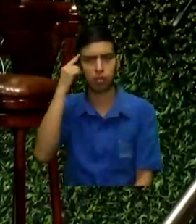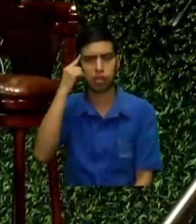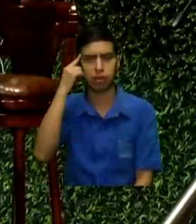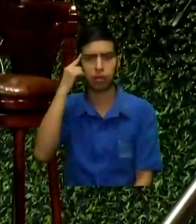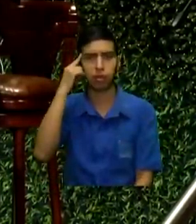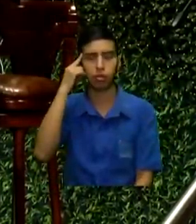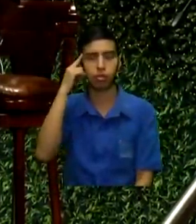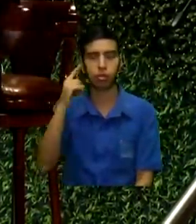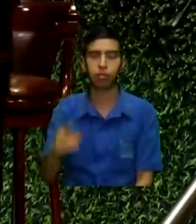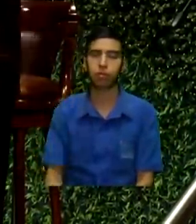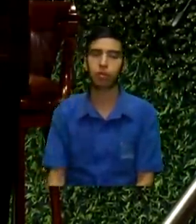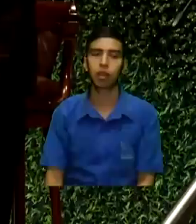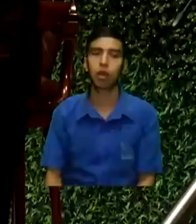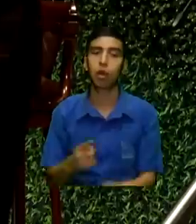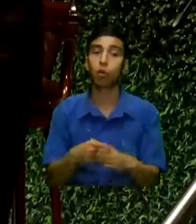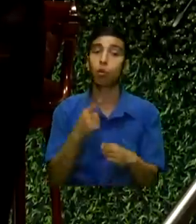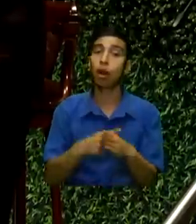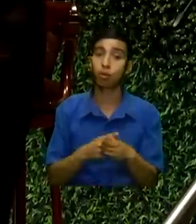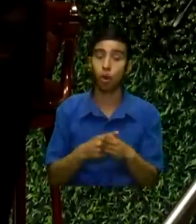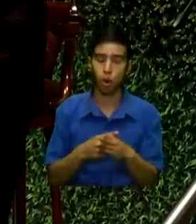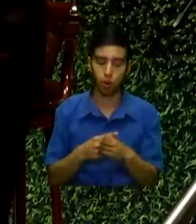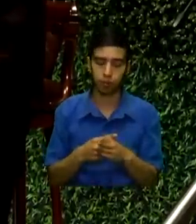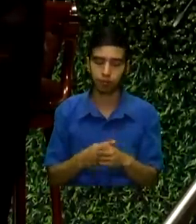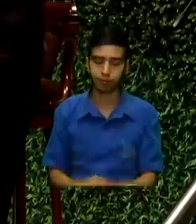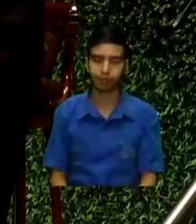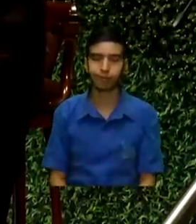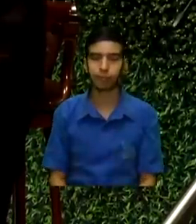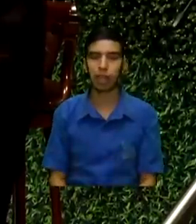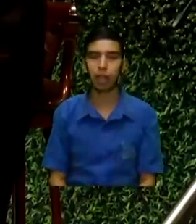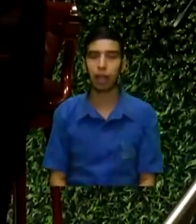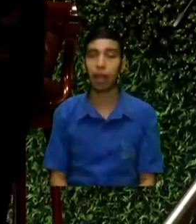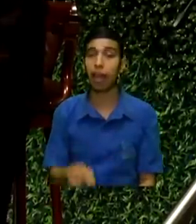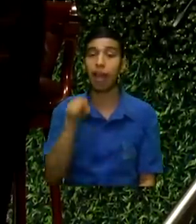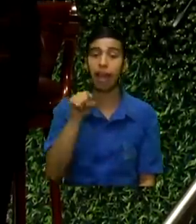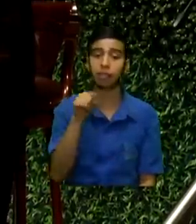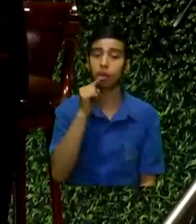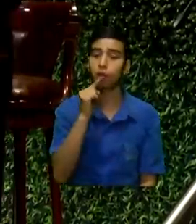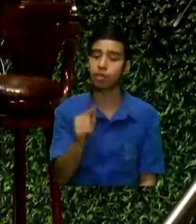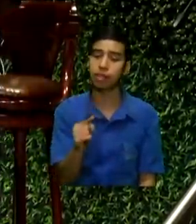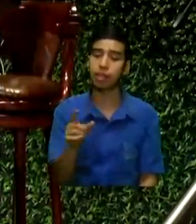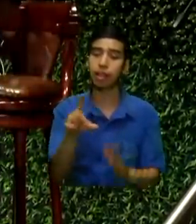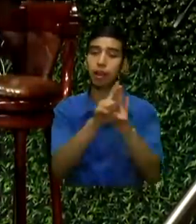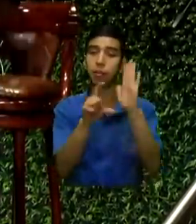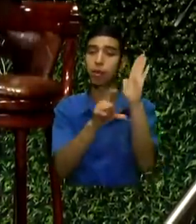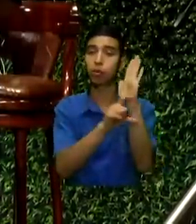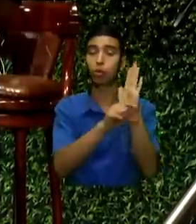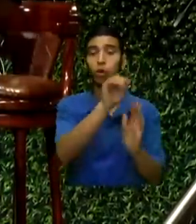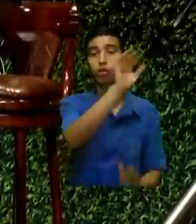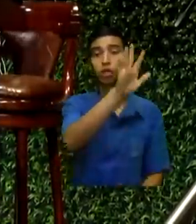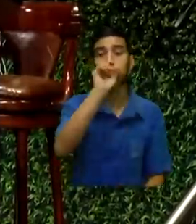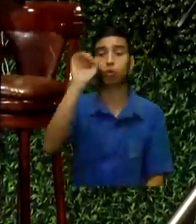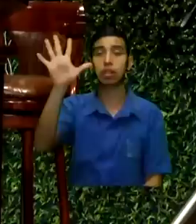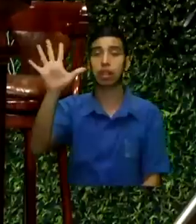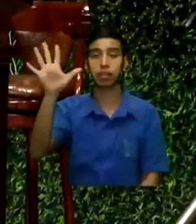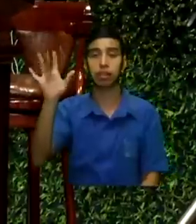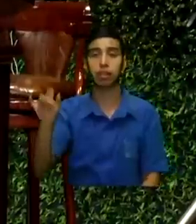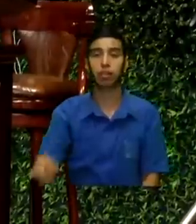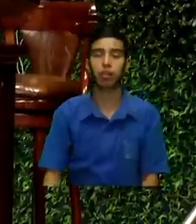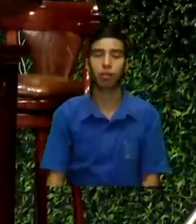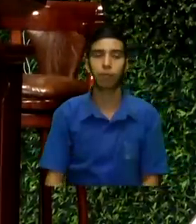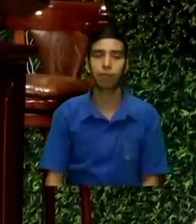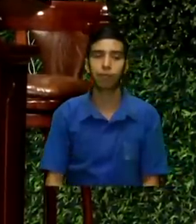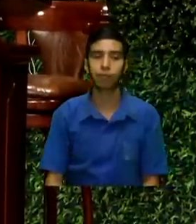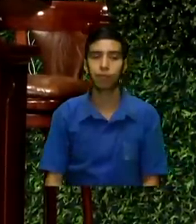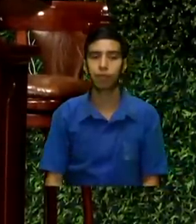Entonces, cuando, eso lo dice 55, en el capítulo 55, cuando nos vamos al libro número 55, segunda de